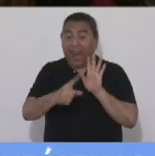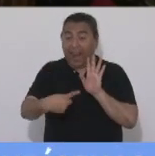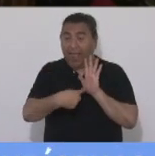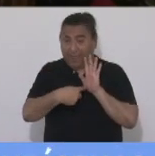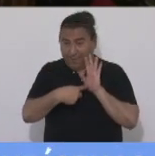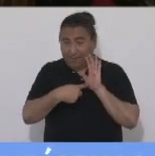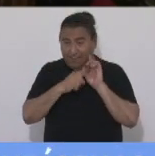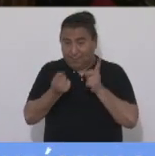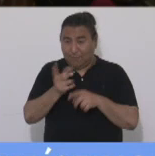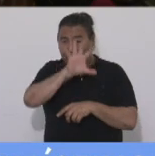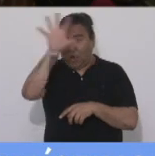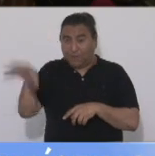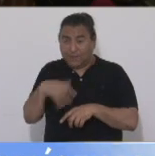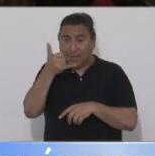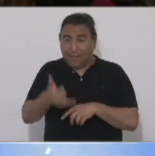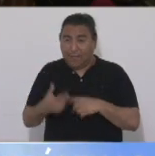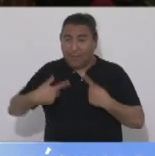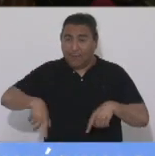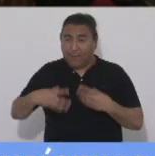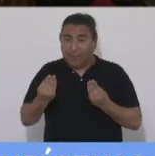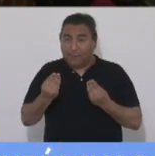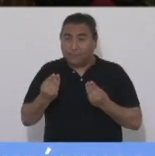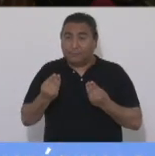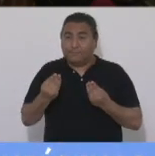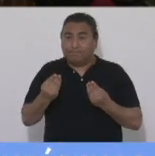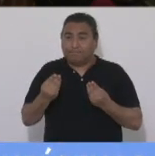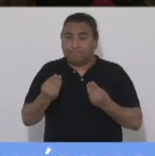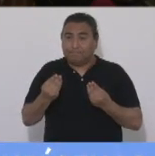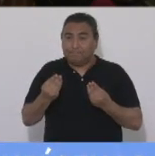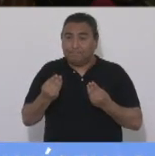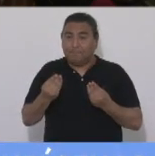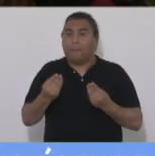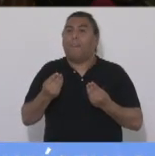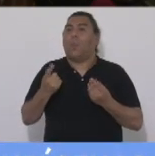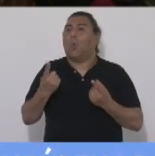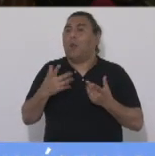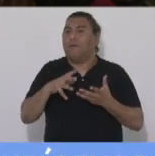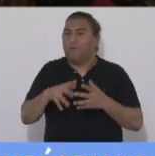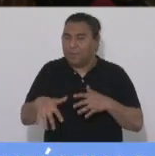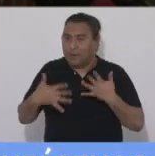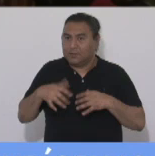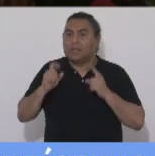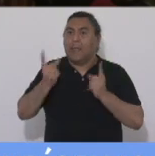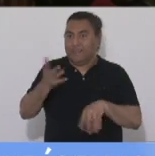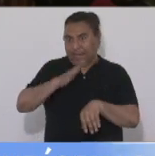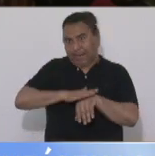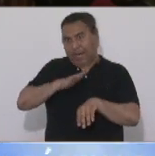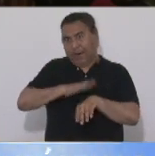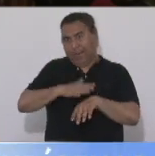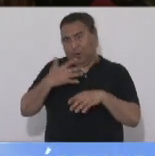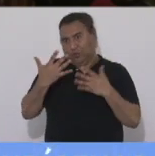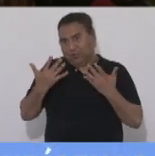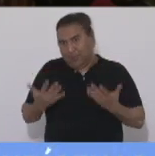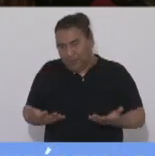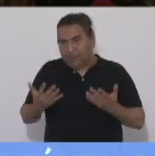las provincias que tienen, sin duda alguna, una gran injerencia y una gran responsabilidad en